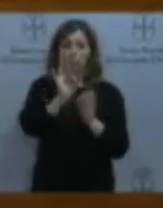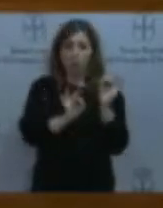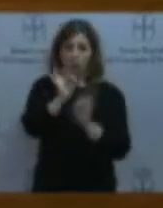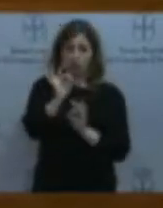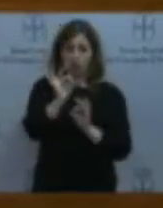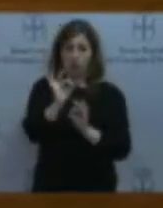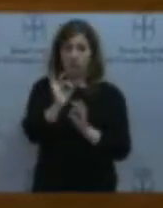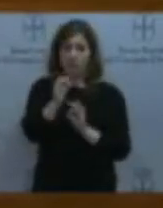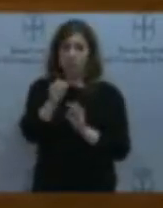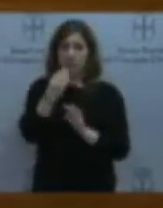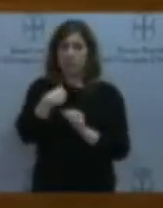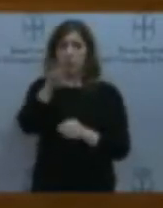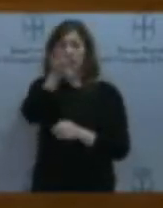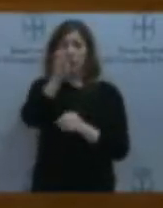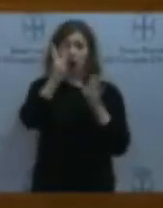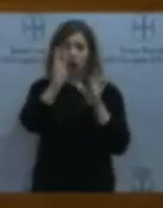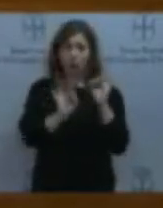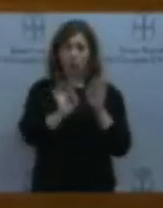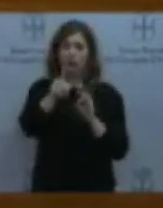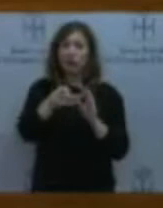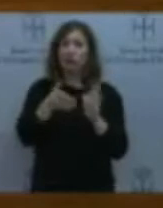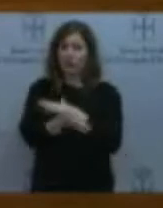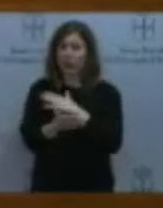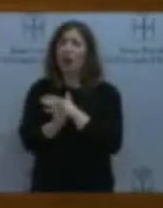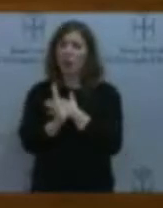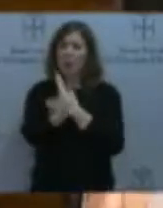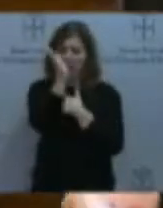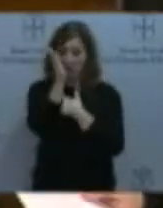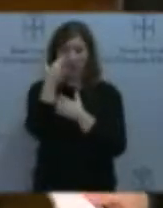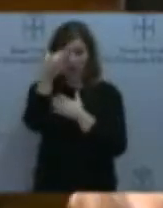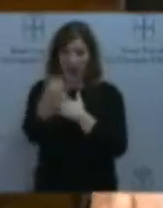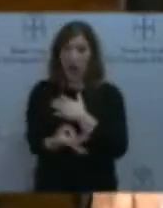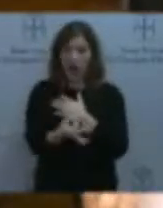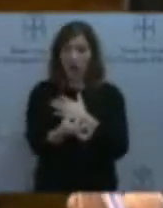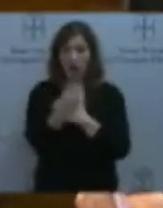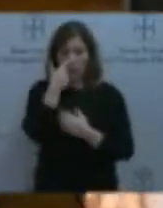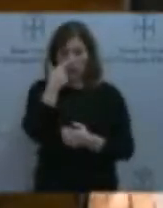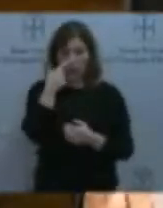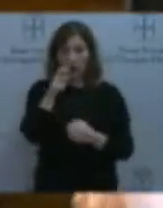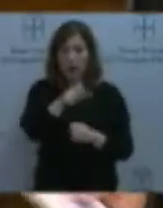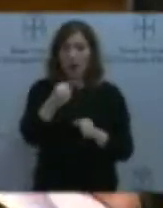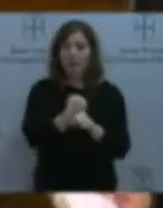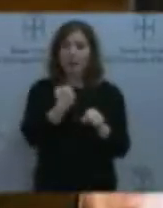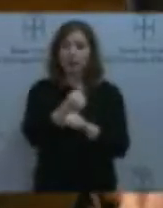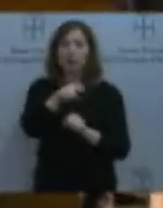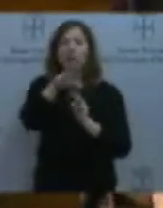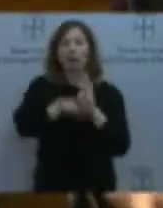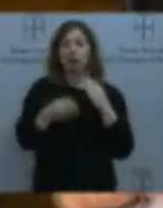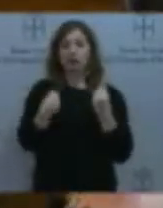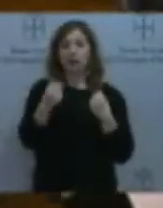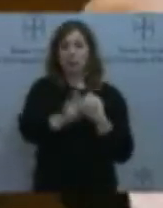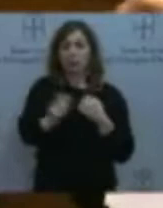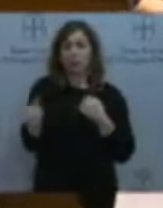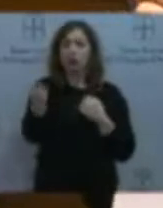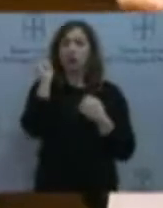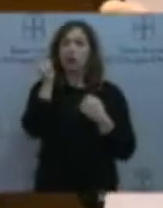8%. Y eso tuvo efectos reales en los empleos y en las condiciones de vida de la gente. No son